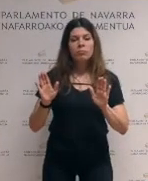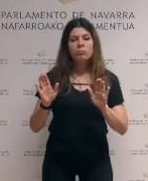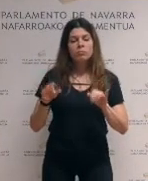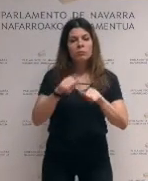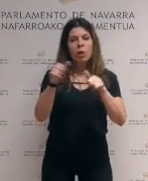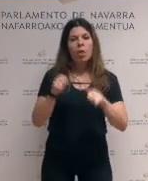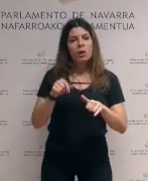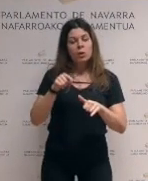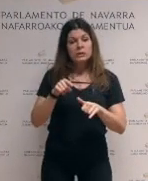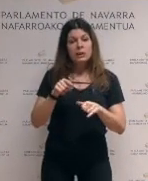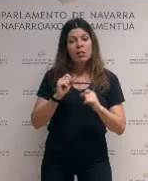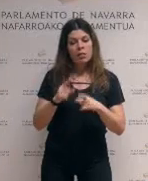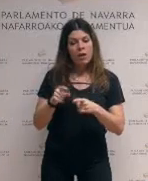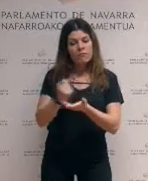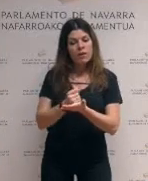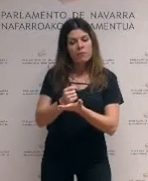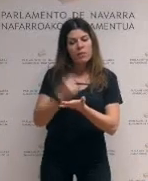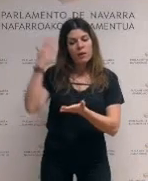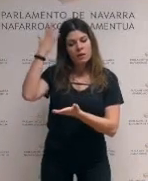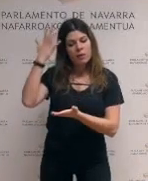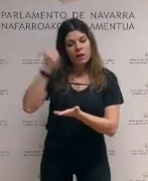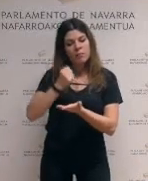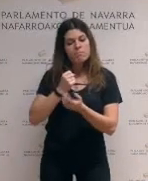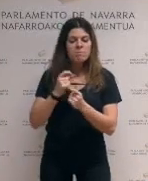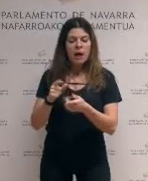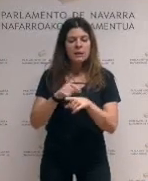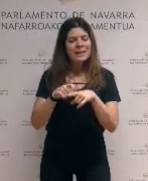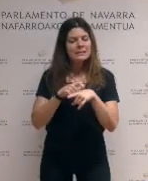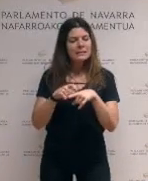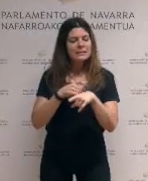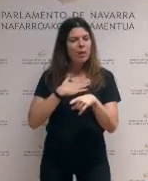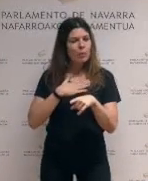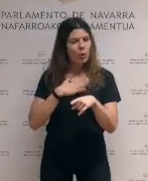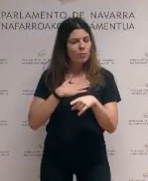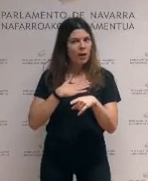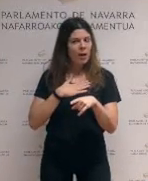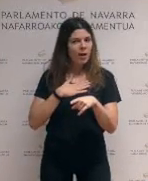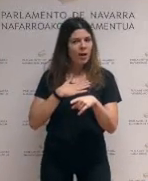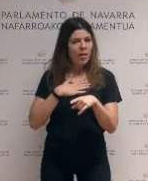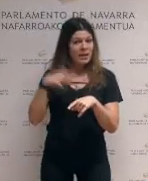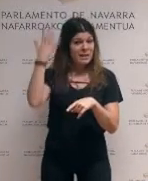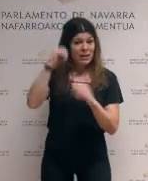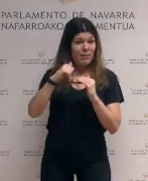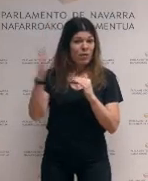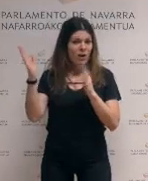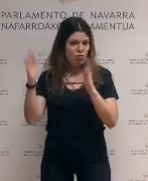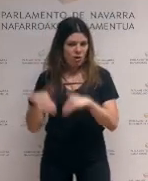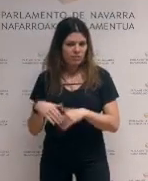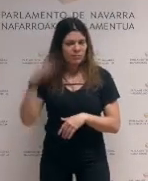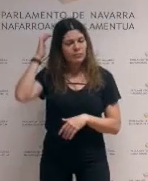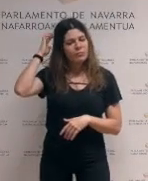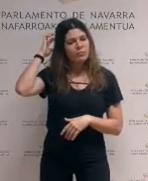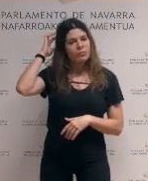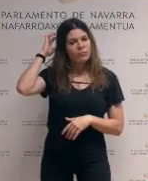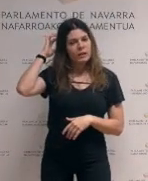nuestras farmacias, a las farmacias navarras, de una serie de características propias que no existen fuera de nuestro territorio. Voy a referirme a